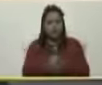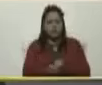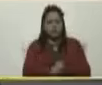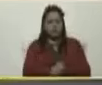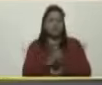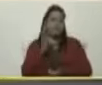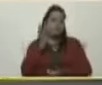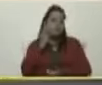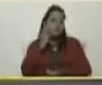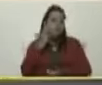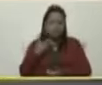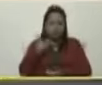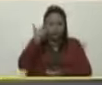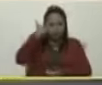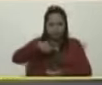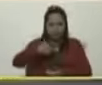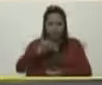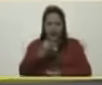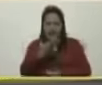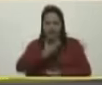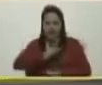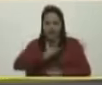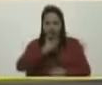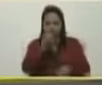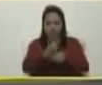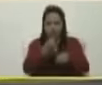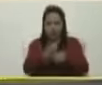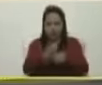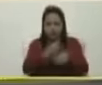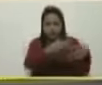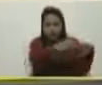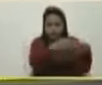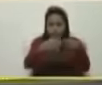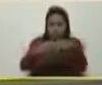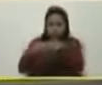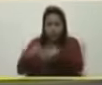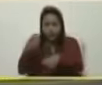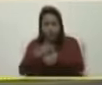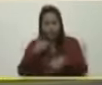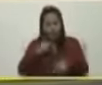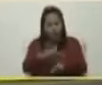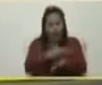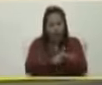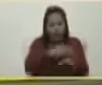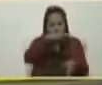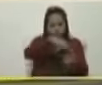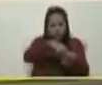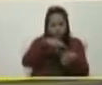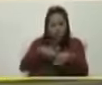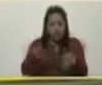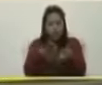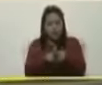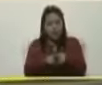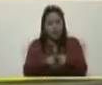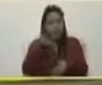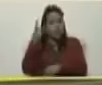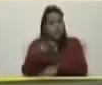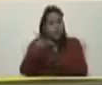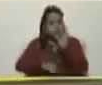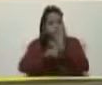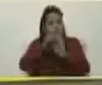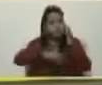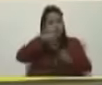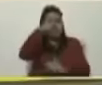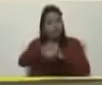por ejemplo, mi persona que está en la alcaldía, ¿no?, con los gremios, y porque soy del gremio agrícola, desarrollar un plan intensivo con conuqueros y